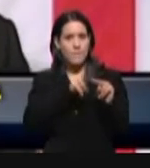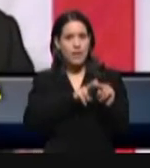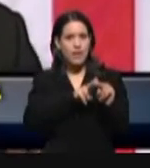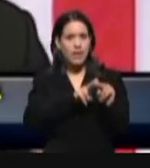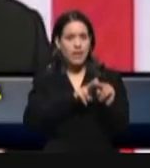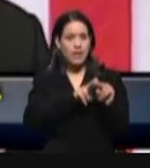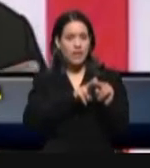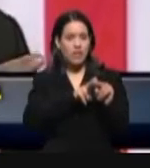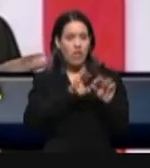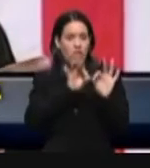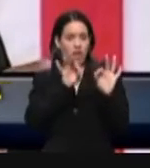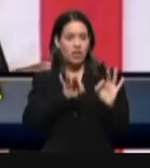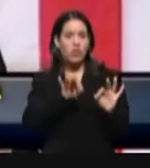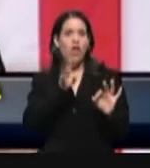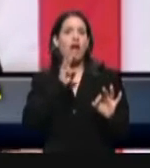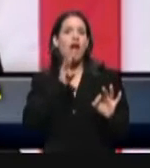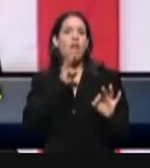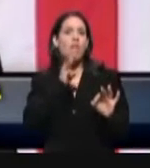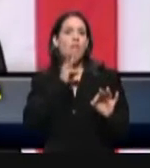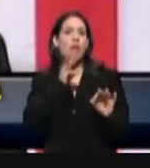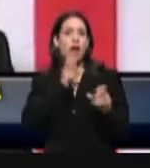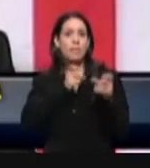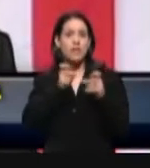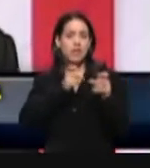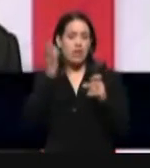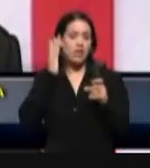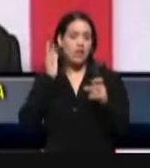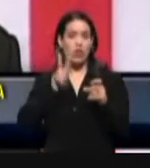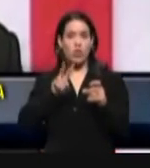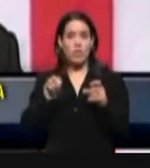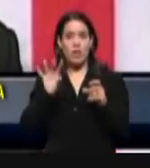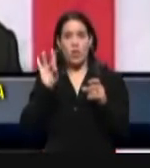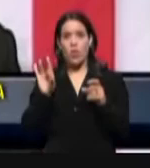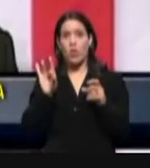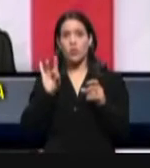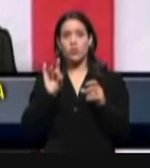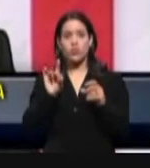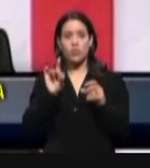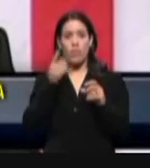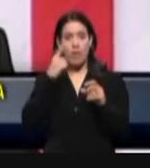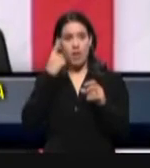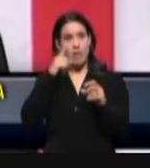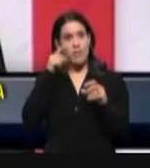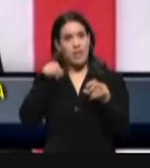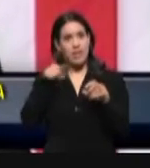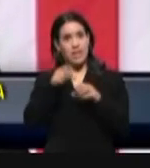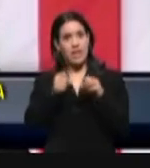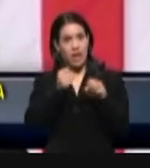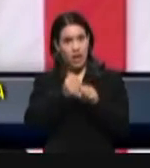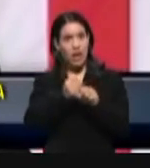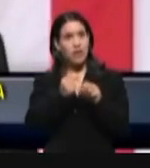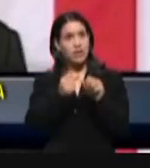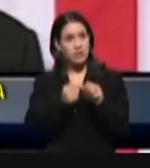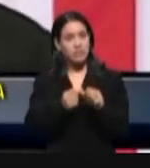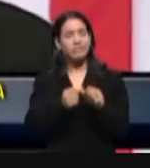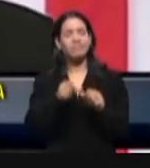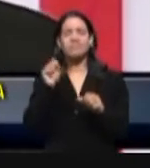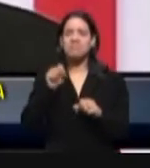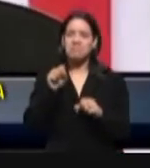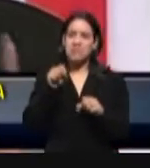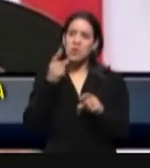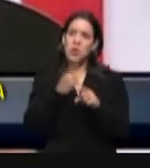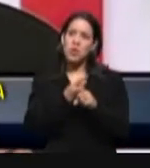del agua que la administración anterior aprobó en el 2008 para que entrara en vigor este año. Así es, ese fue otro de los regalitos que nos